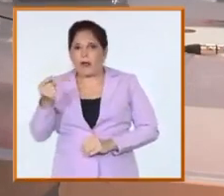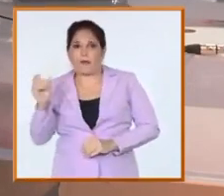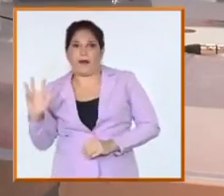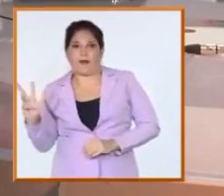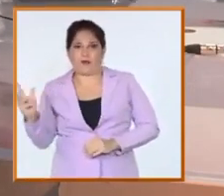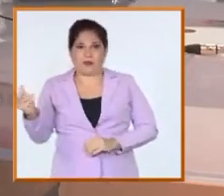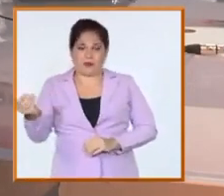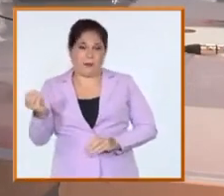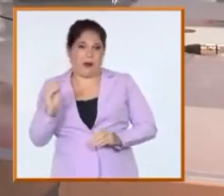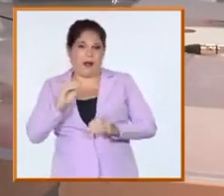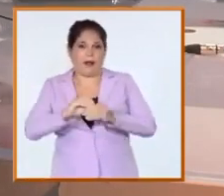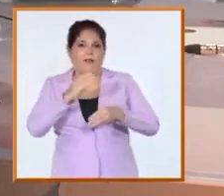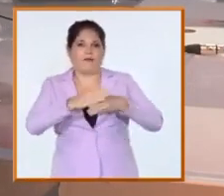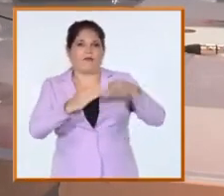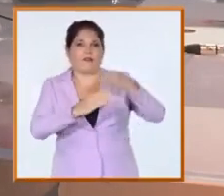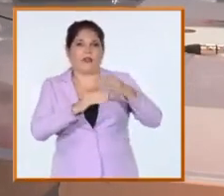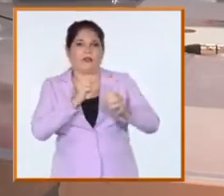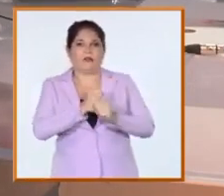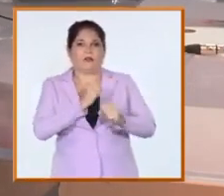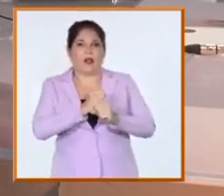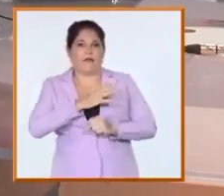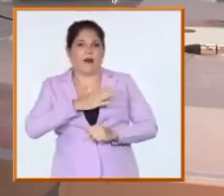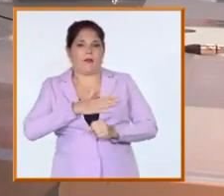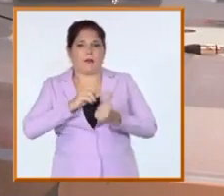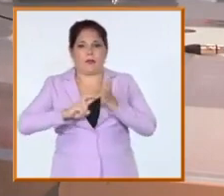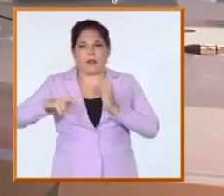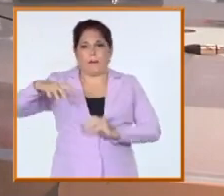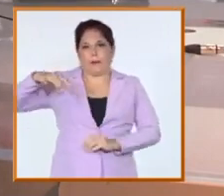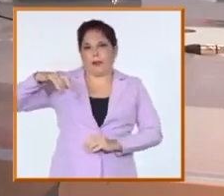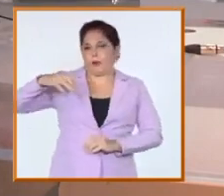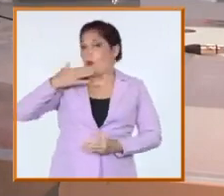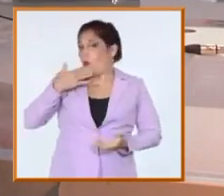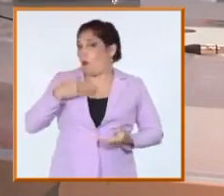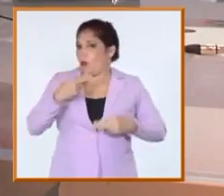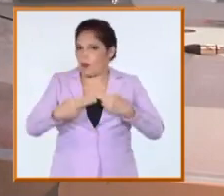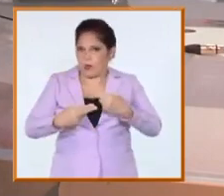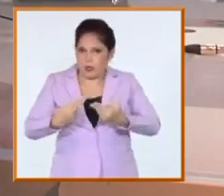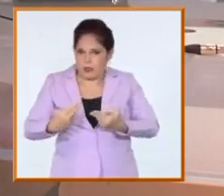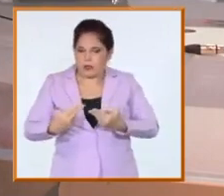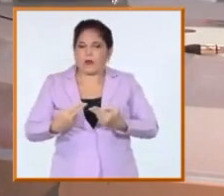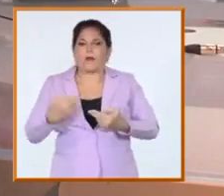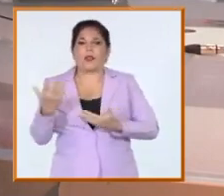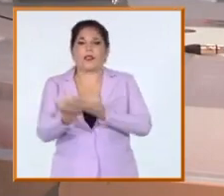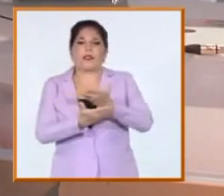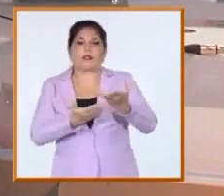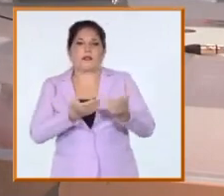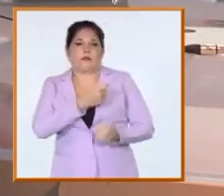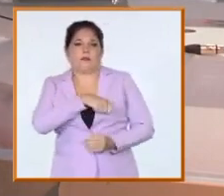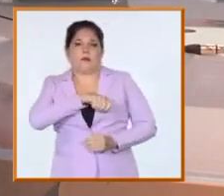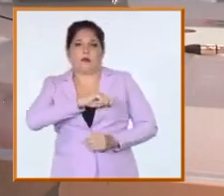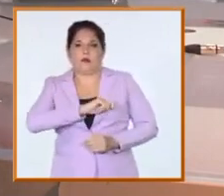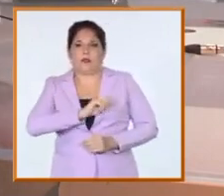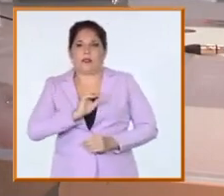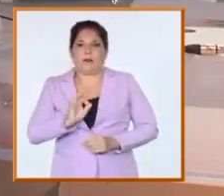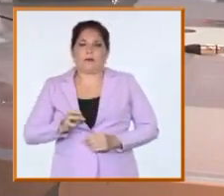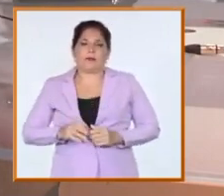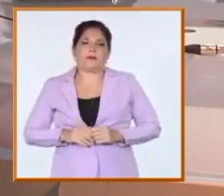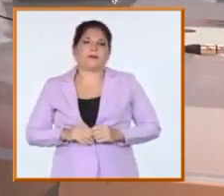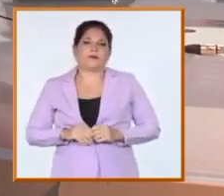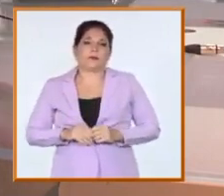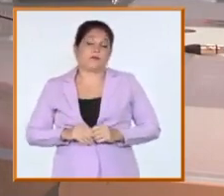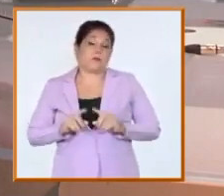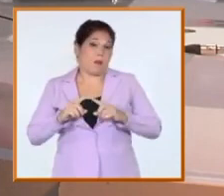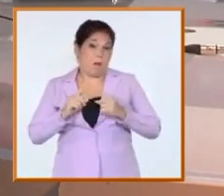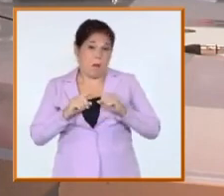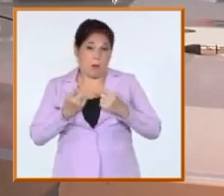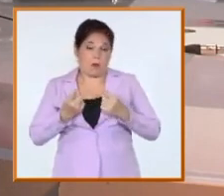para viviendas a sus trabajadores en finales del río bueno como compatibilizar eso con los intereses territoriales cómo hacerlo cada vez más viable sobre todo